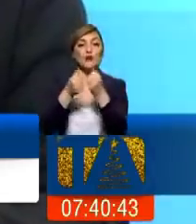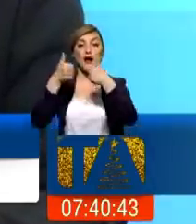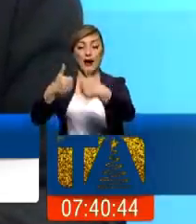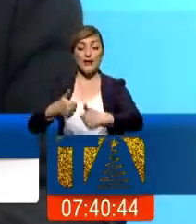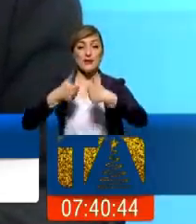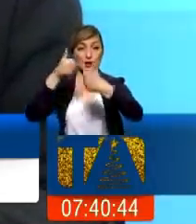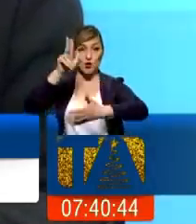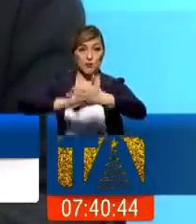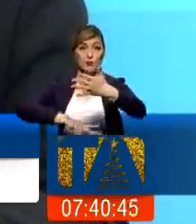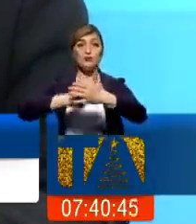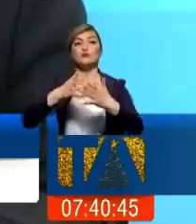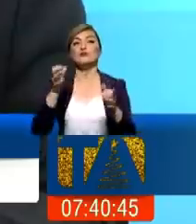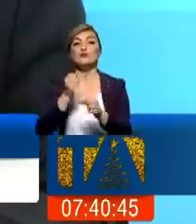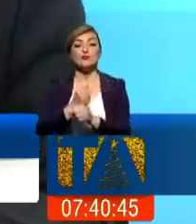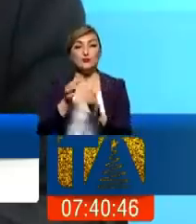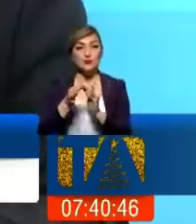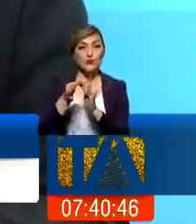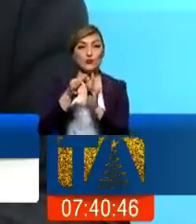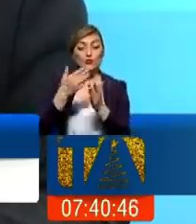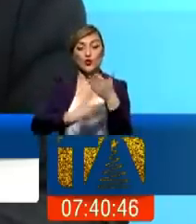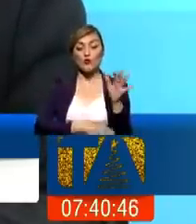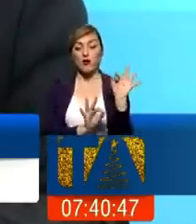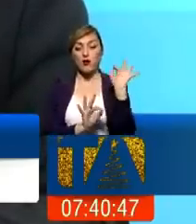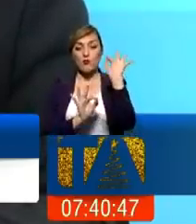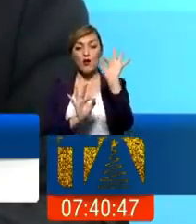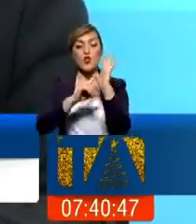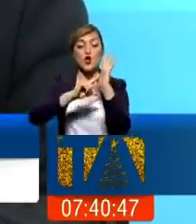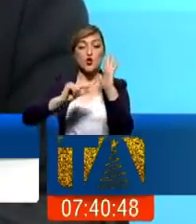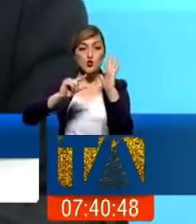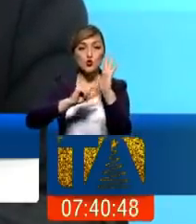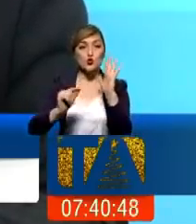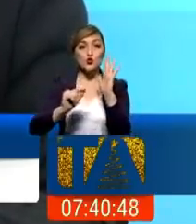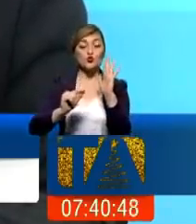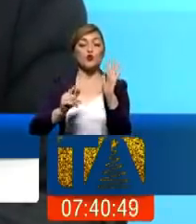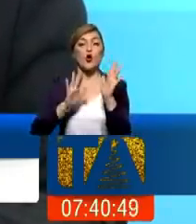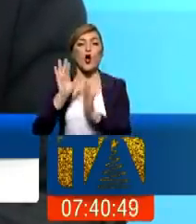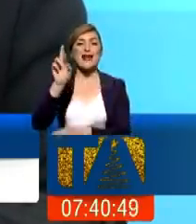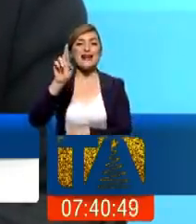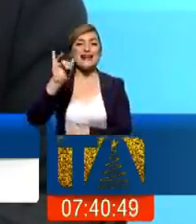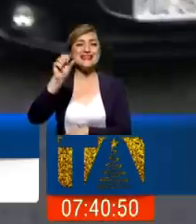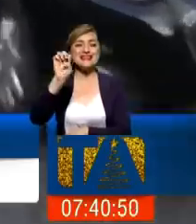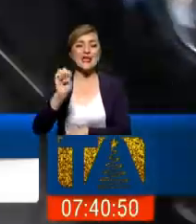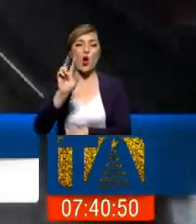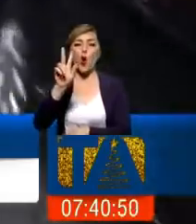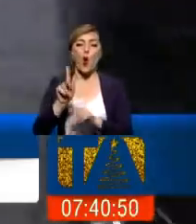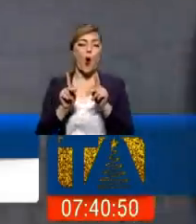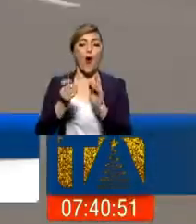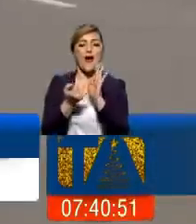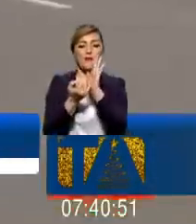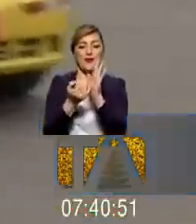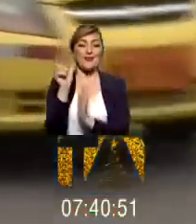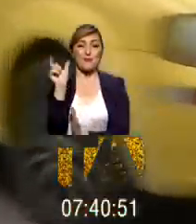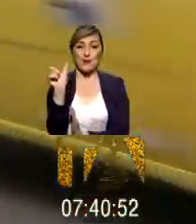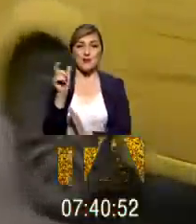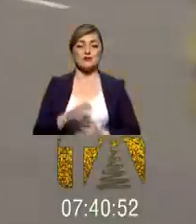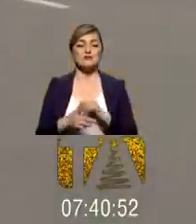y solamente lo podrán hacer con la guía de remisión, con el RUC, con el RICE o con la credencial. Las personas con discapacidad